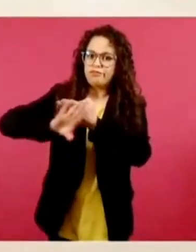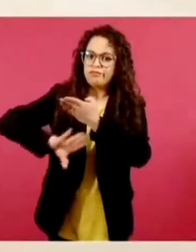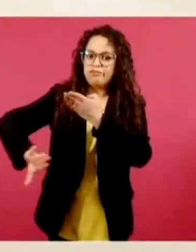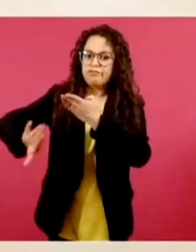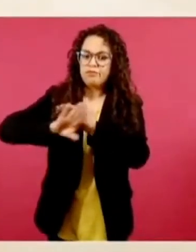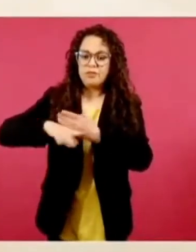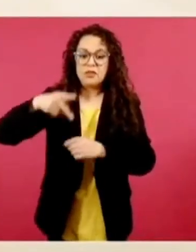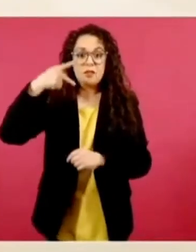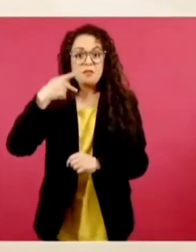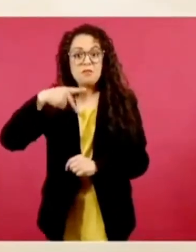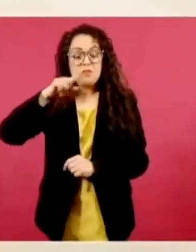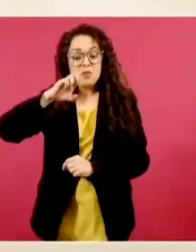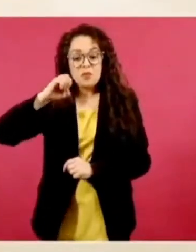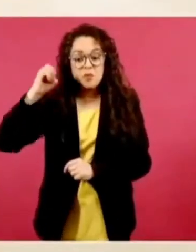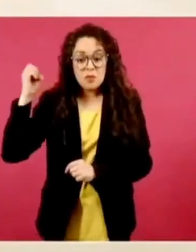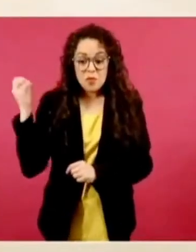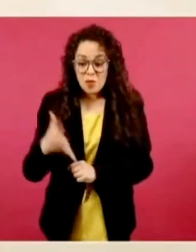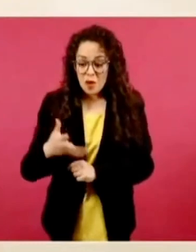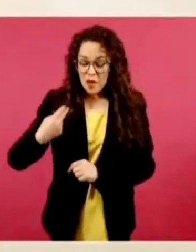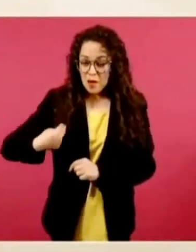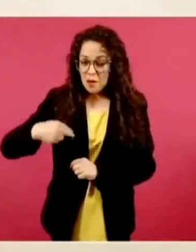ganamos la elección.